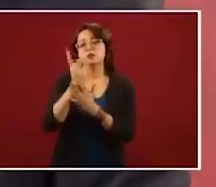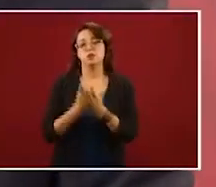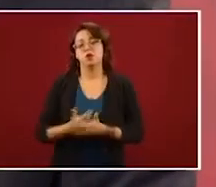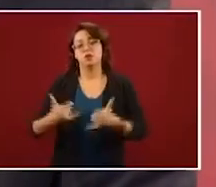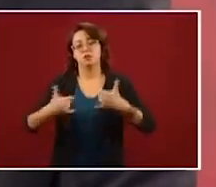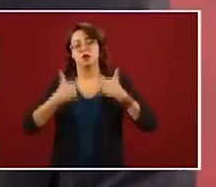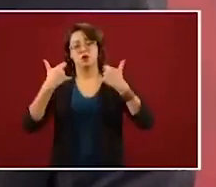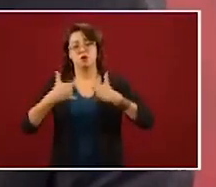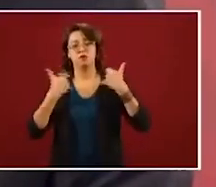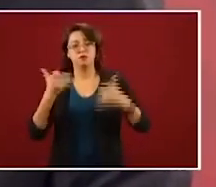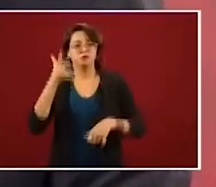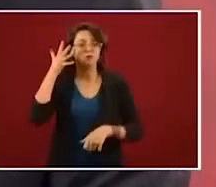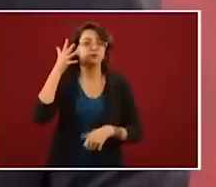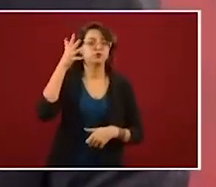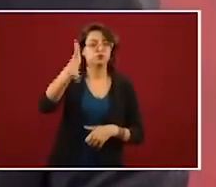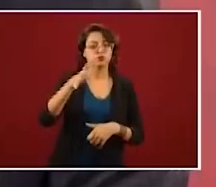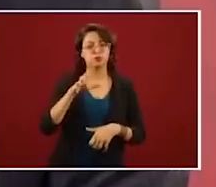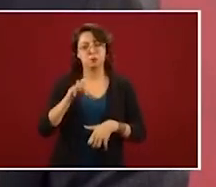Construyendo el Futuro.